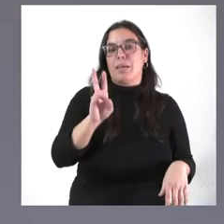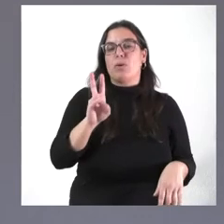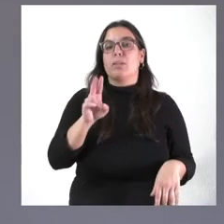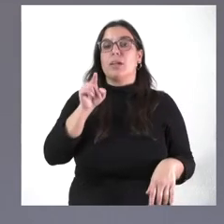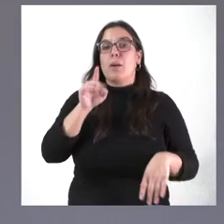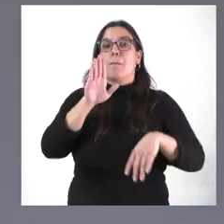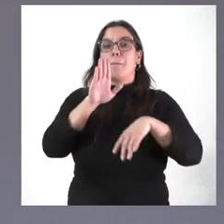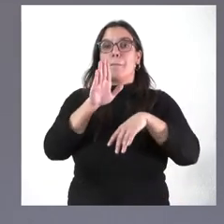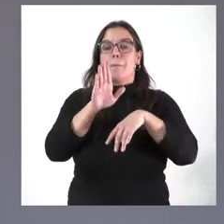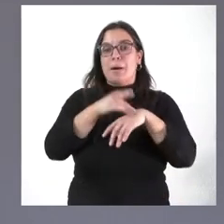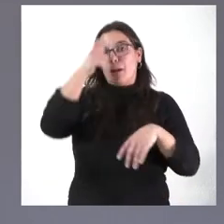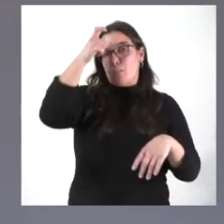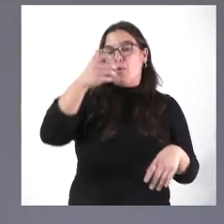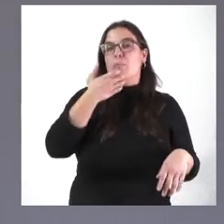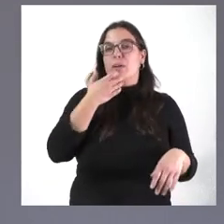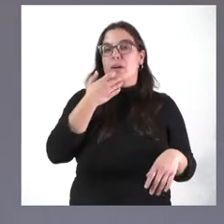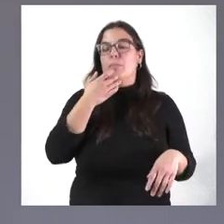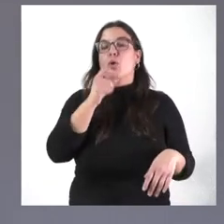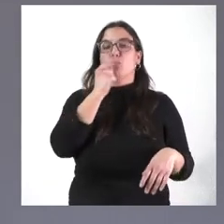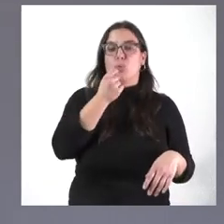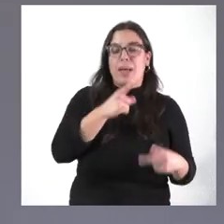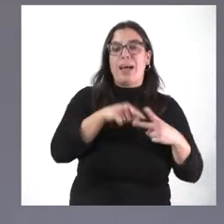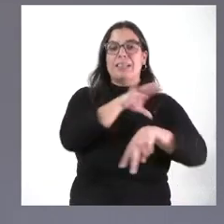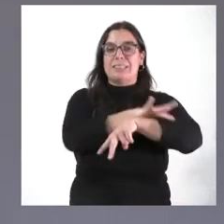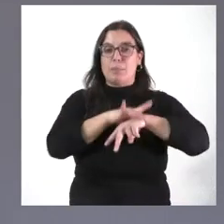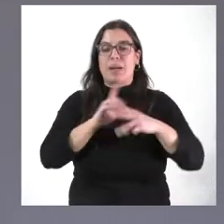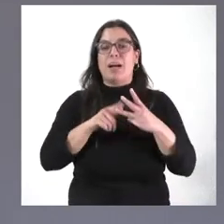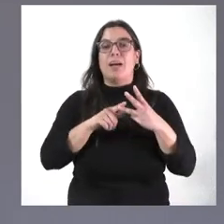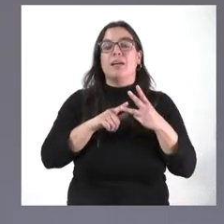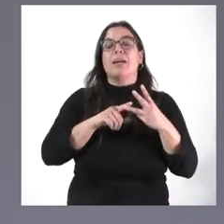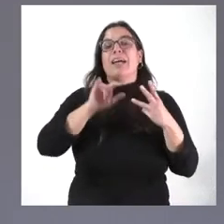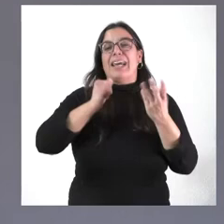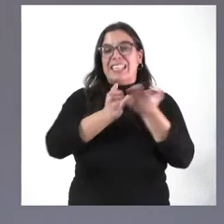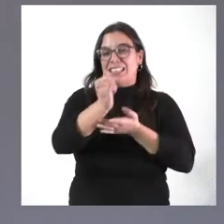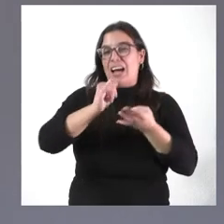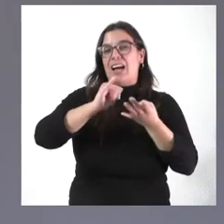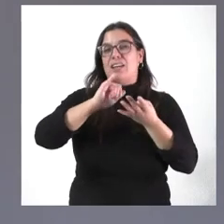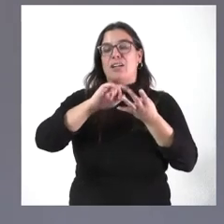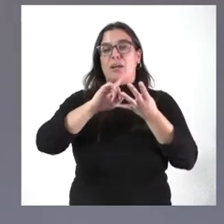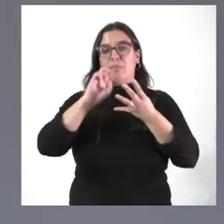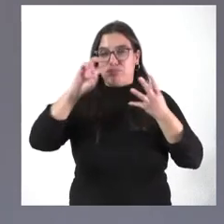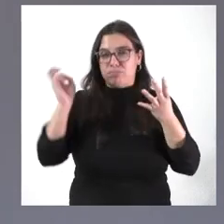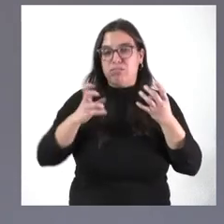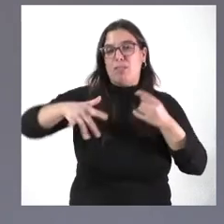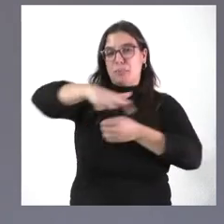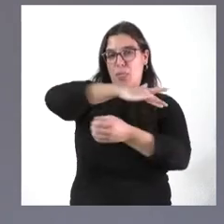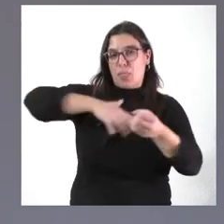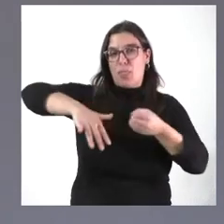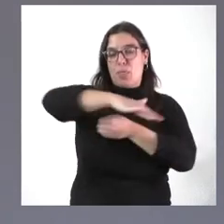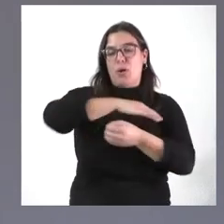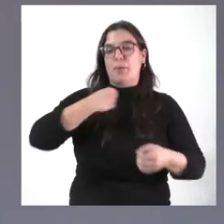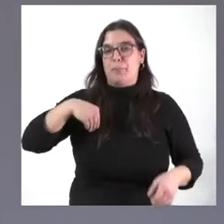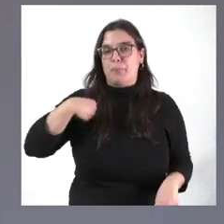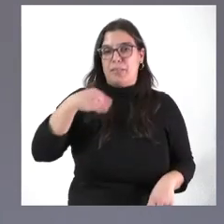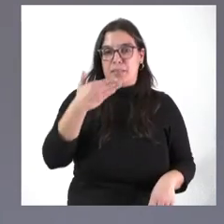es para municipios como transpinedo tudela de dueros y mancas pedrajas de San Esteban ixcar pozal de gallinas La Zarza valdestillas